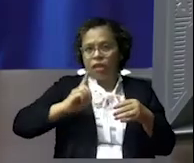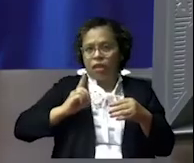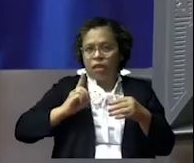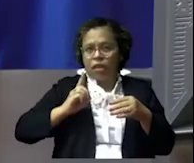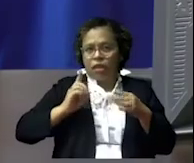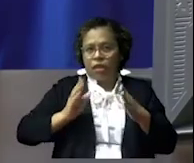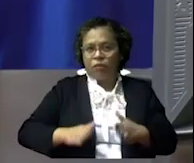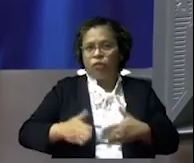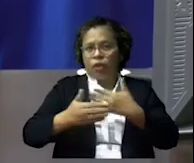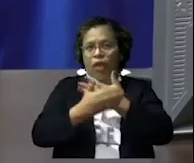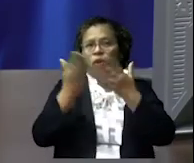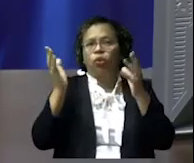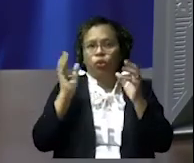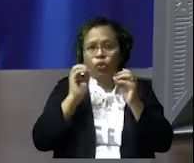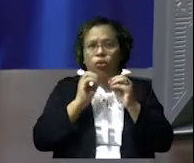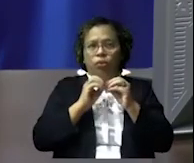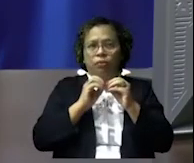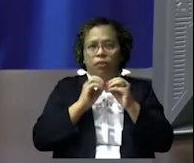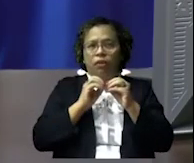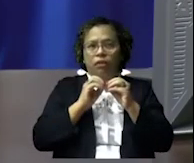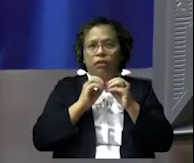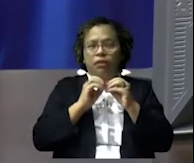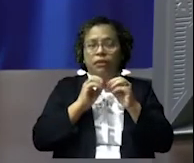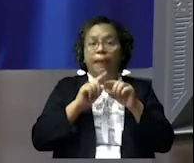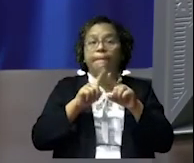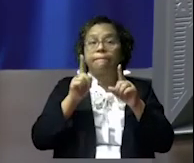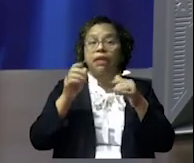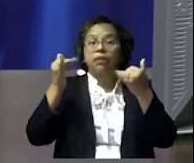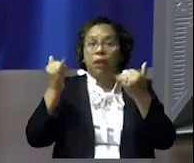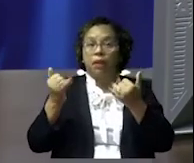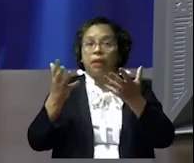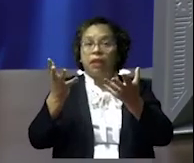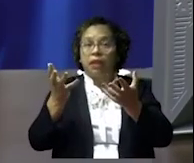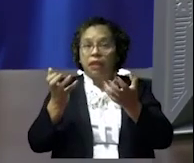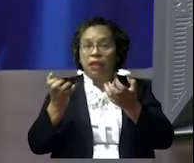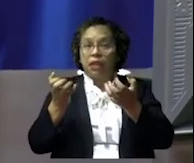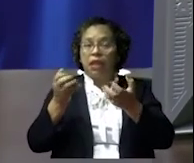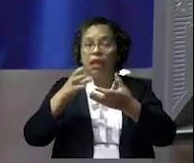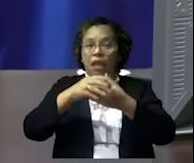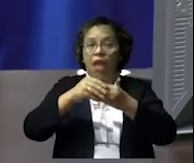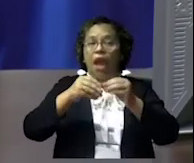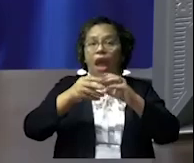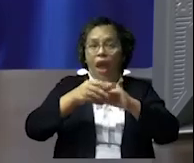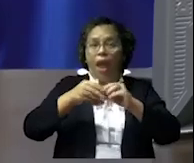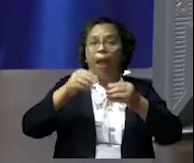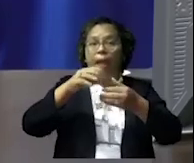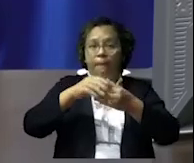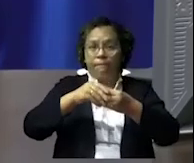Pero ha solicitado la palabra el diputado Óscar Morel.